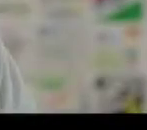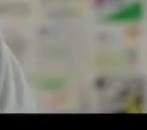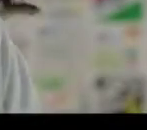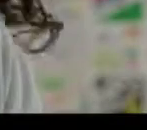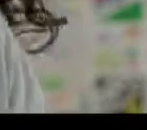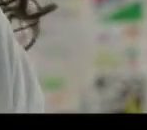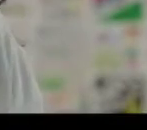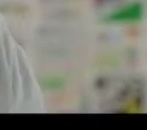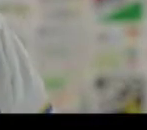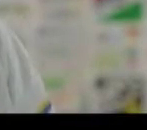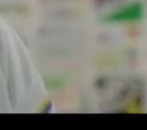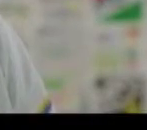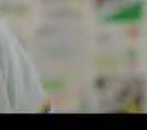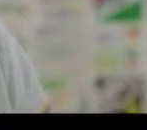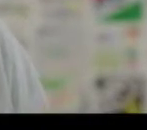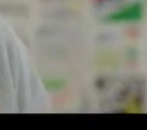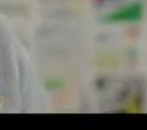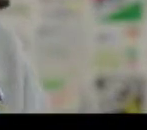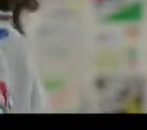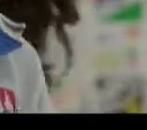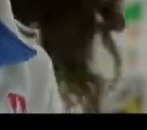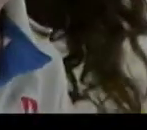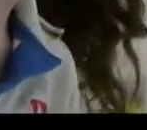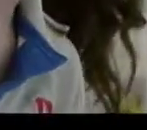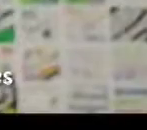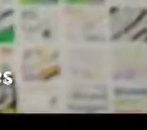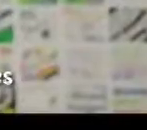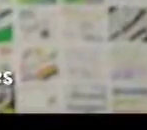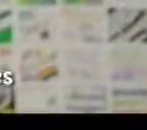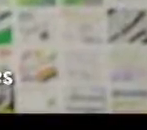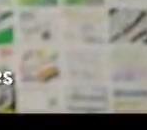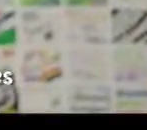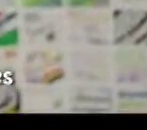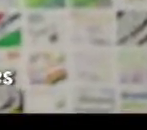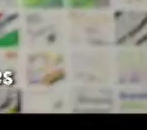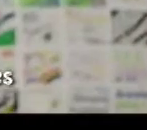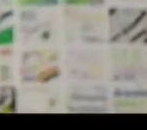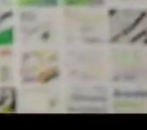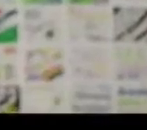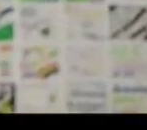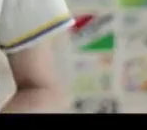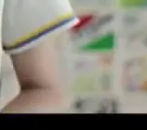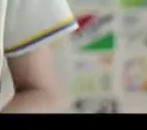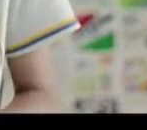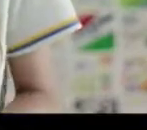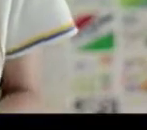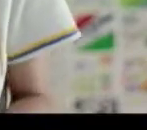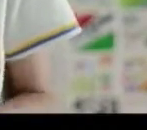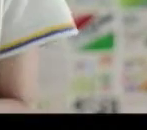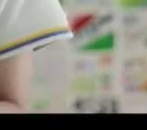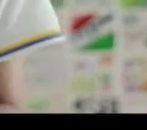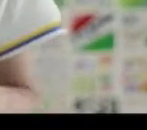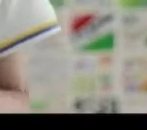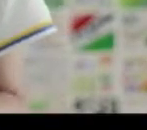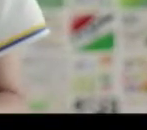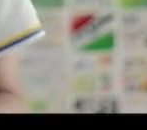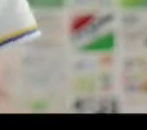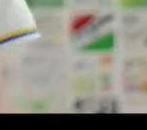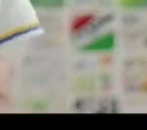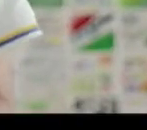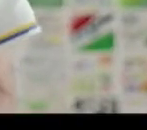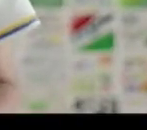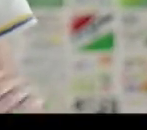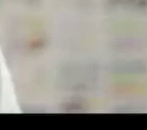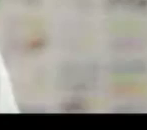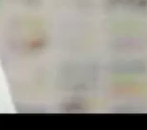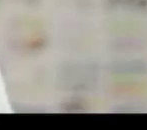El recreo y el comedor. Y a veces un poquito las clases. Y que nos ayuda a aprender más sobre el